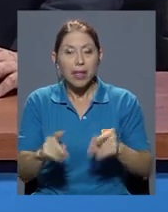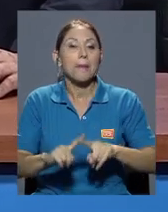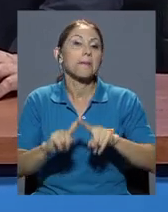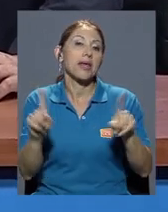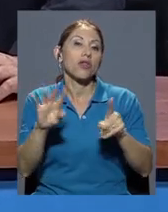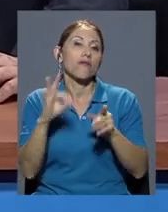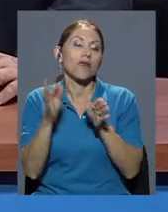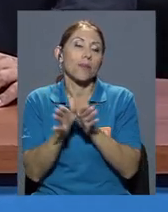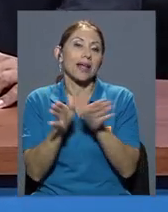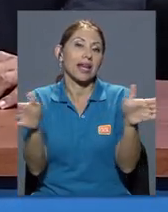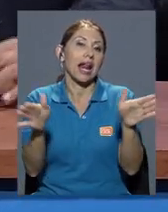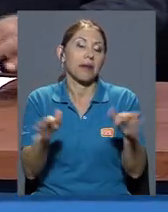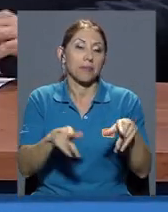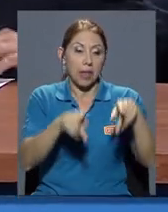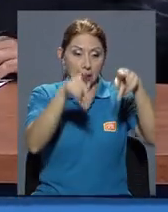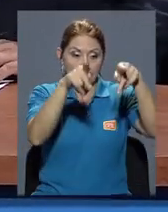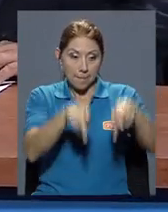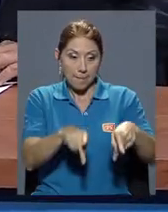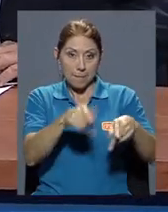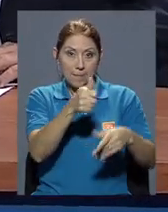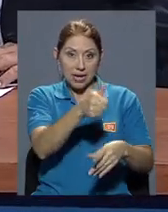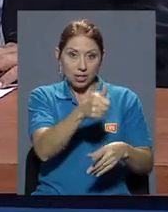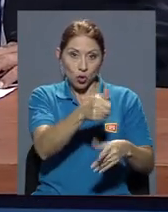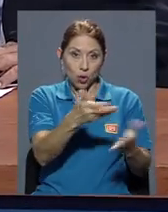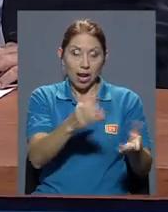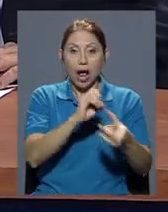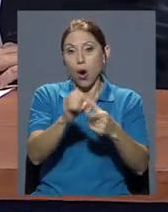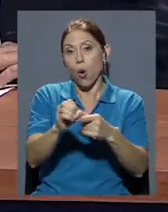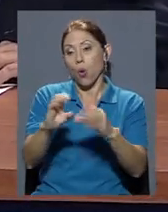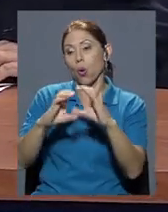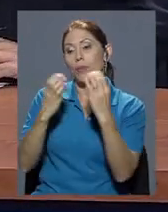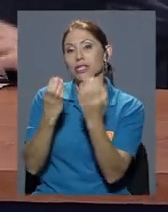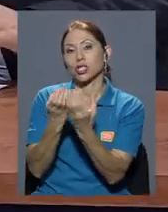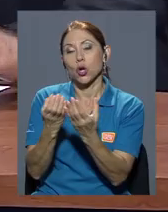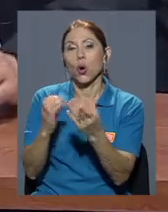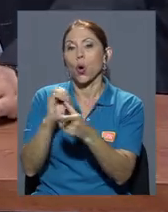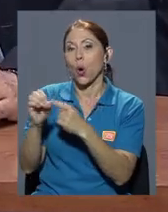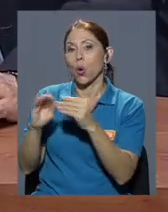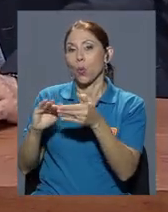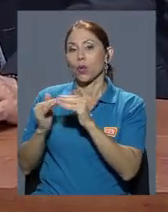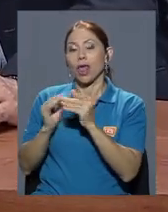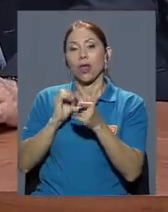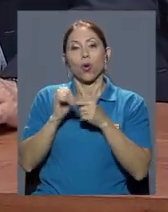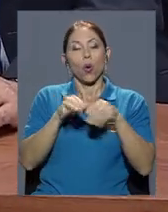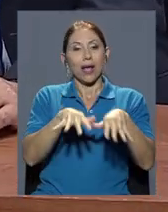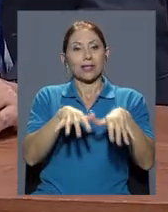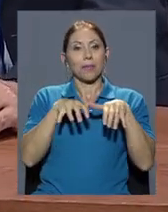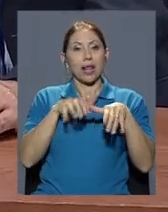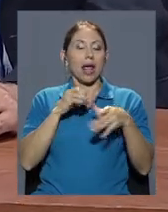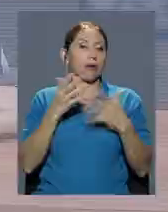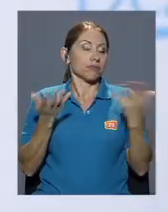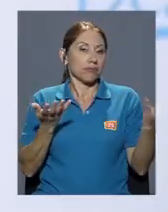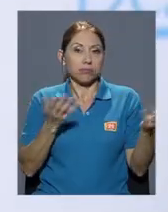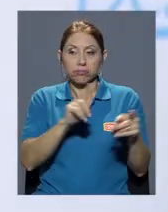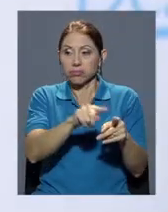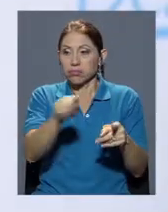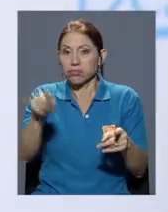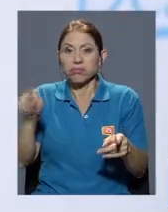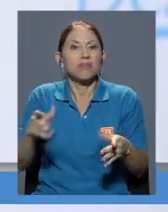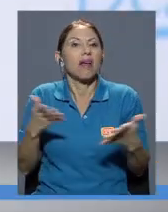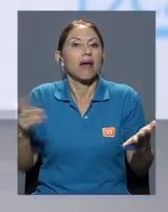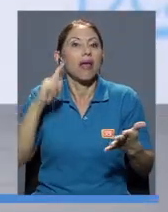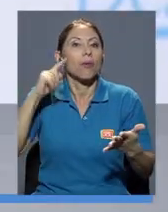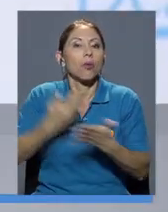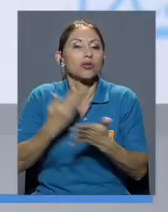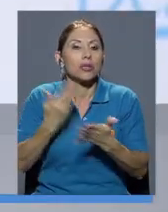general la persona o verdad estas distintas ya sea la comisión de asistencia a la comunidad a la asamblea etcétera o la propia persona lo que tiene que demostrar